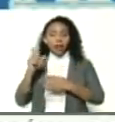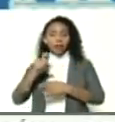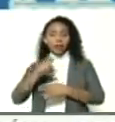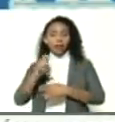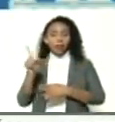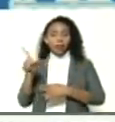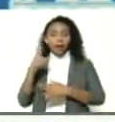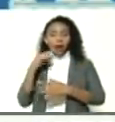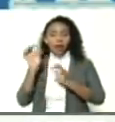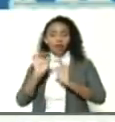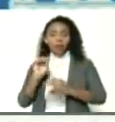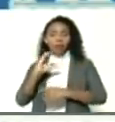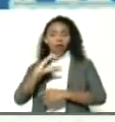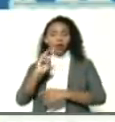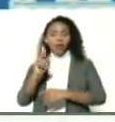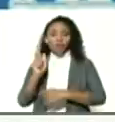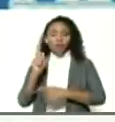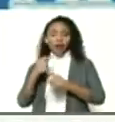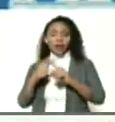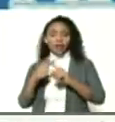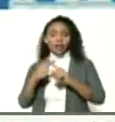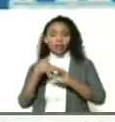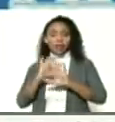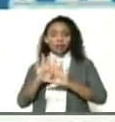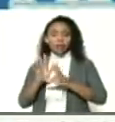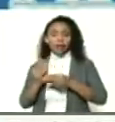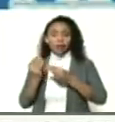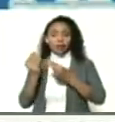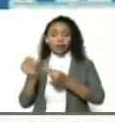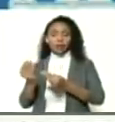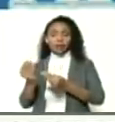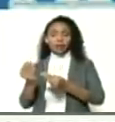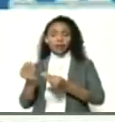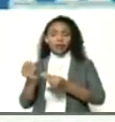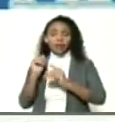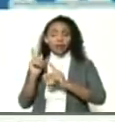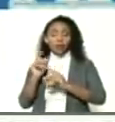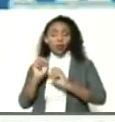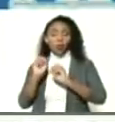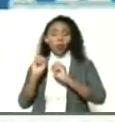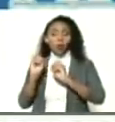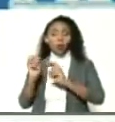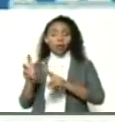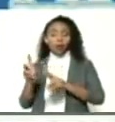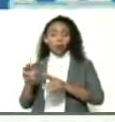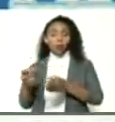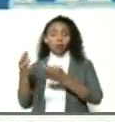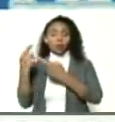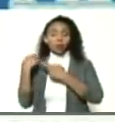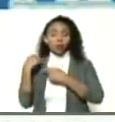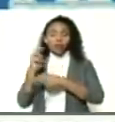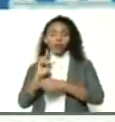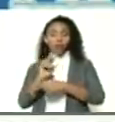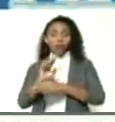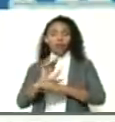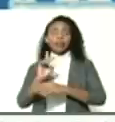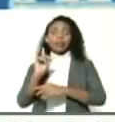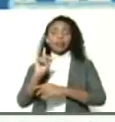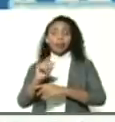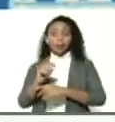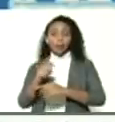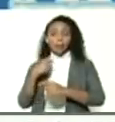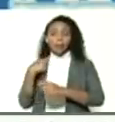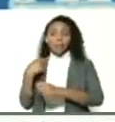para el mecanismo COVAX ya están garantizados y en su oportunidad, cuando corresponda a Venezuela, también va